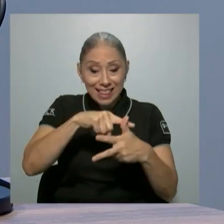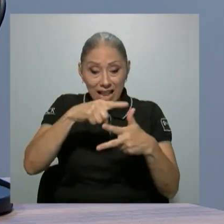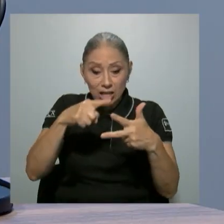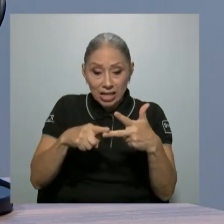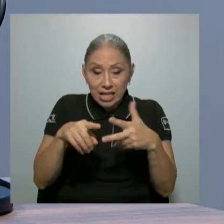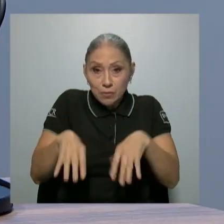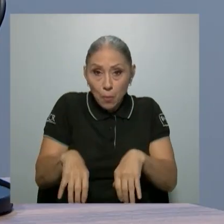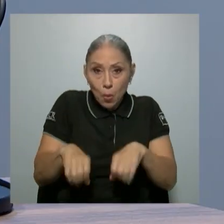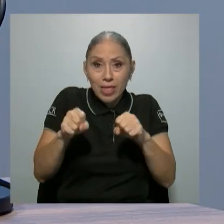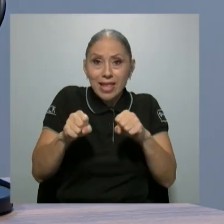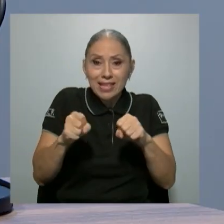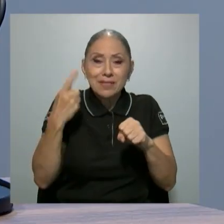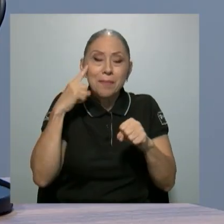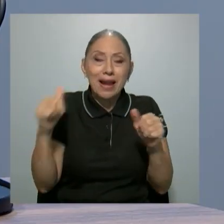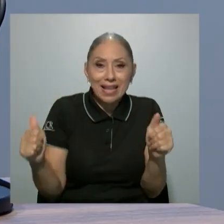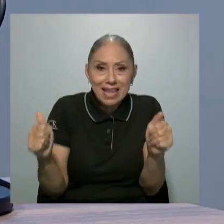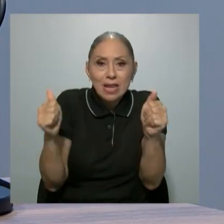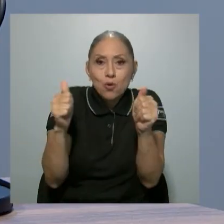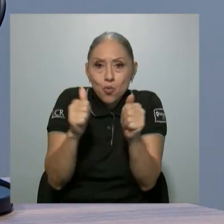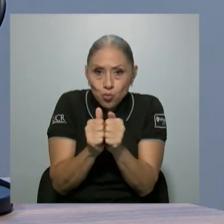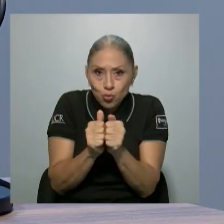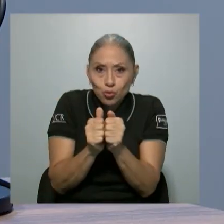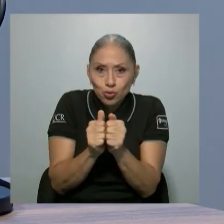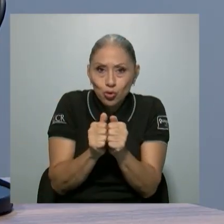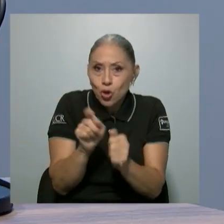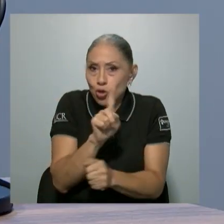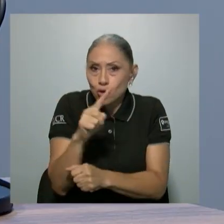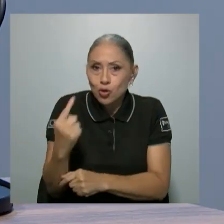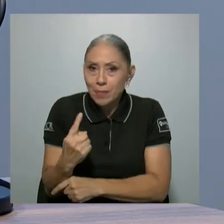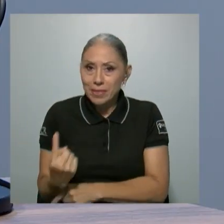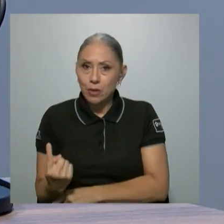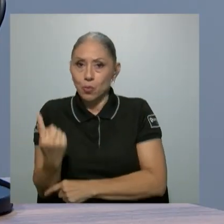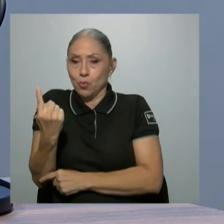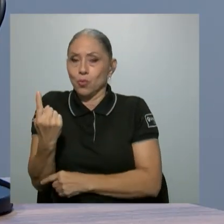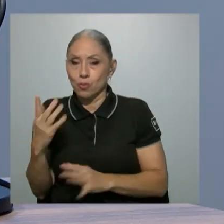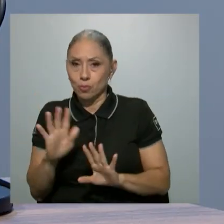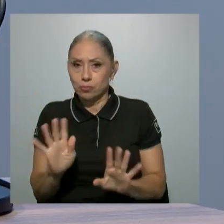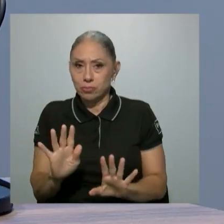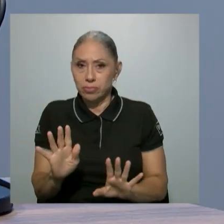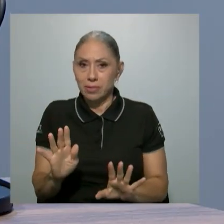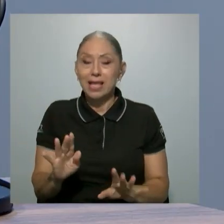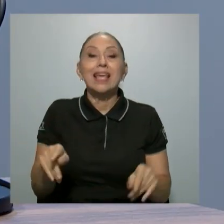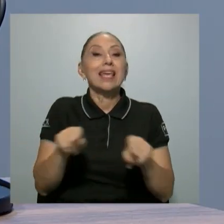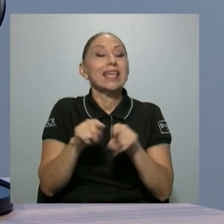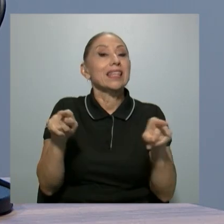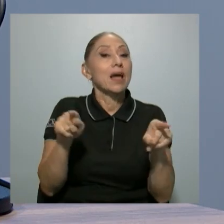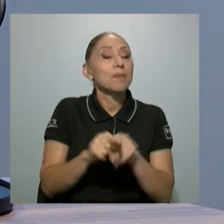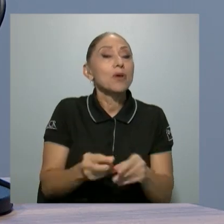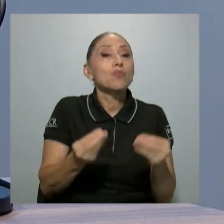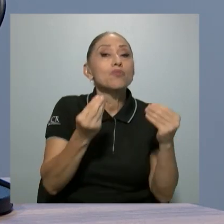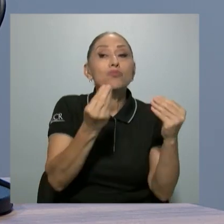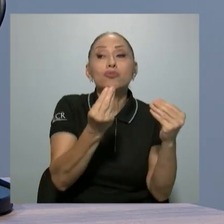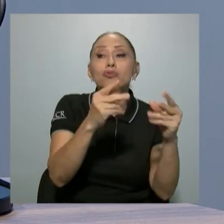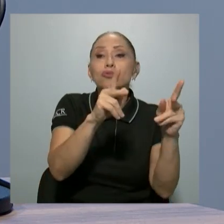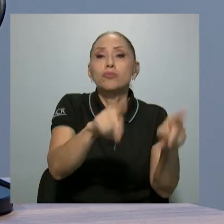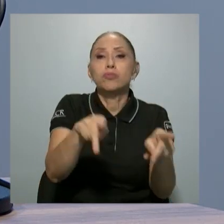que desde uno de ellos, y con el aplauso de buena parte de la población,